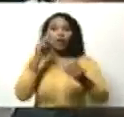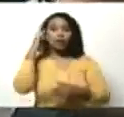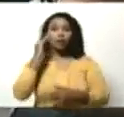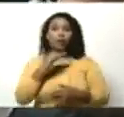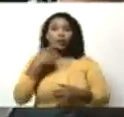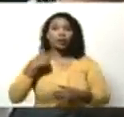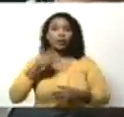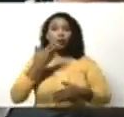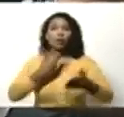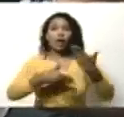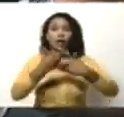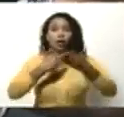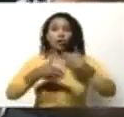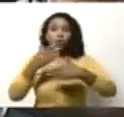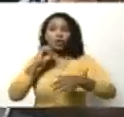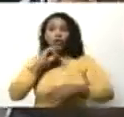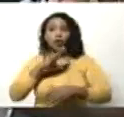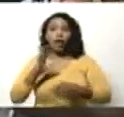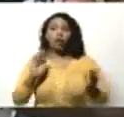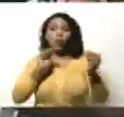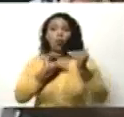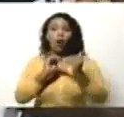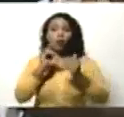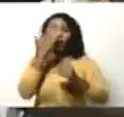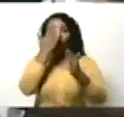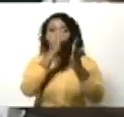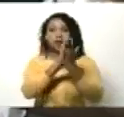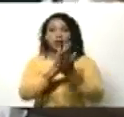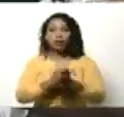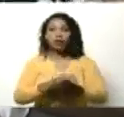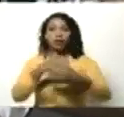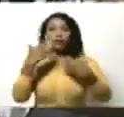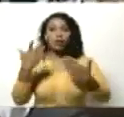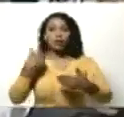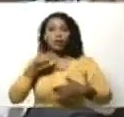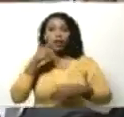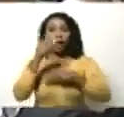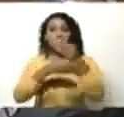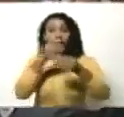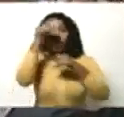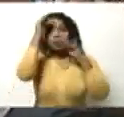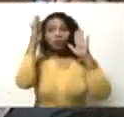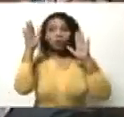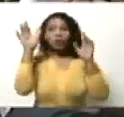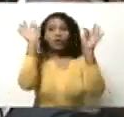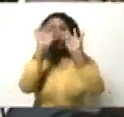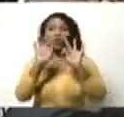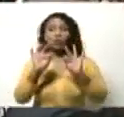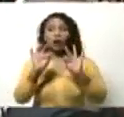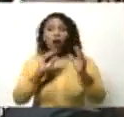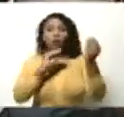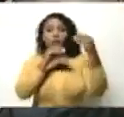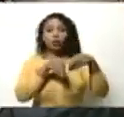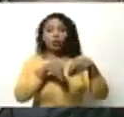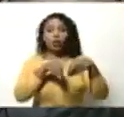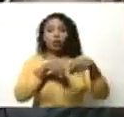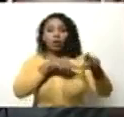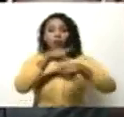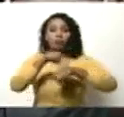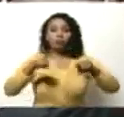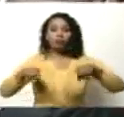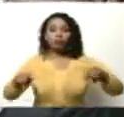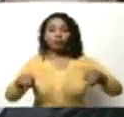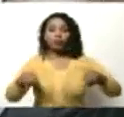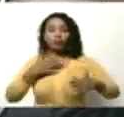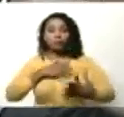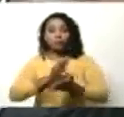unas relaciones históricas comunes, tenemos una frontera que tiene que ser atendida de manera consensuada y de manera coordinada y